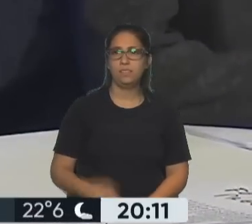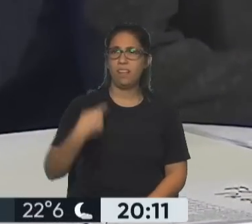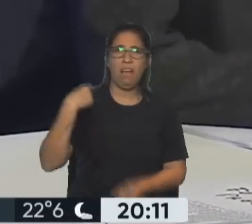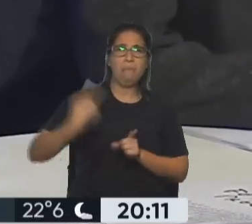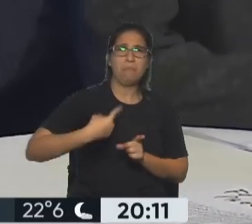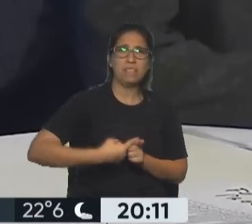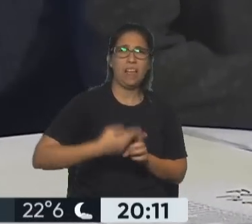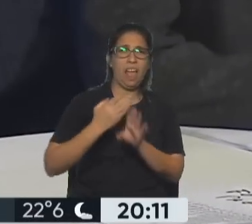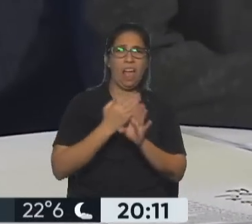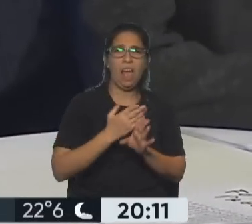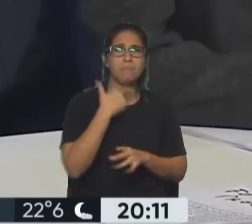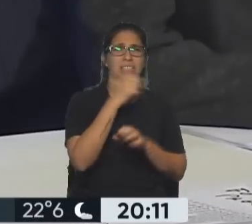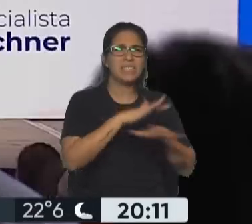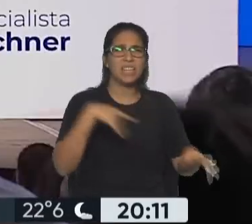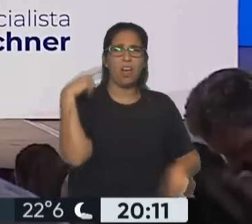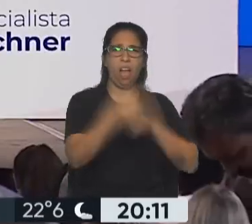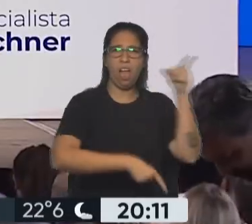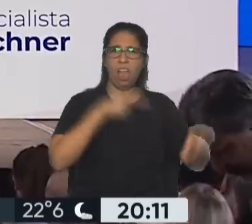Perseguida, mis hijos